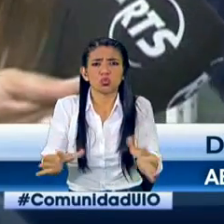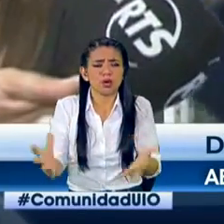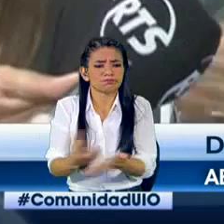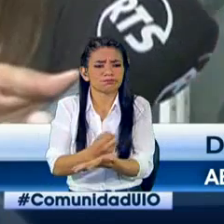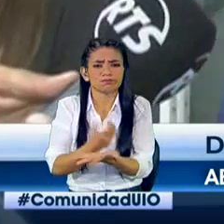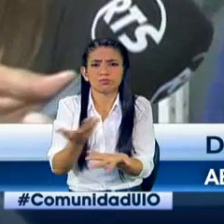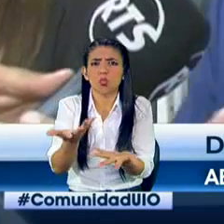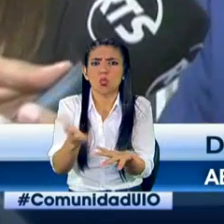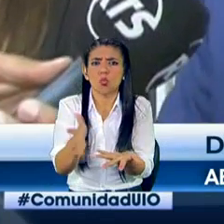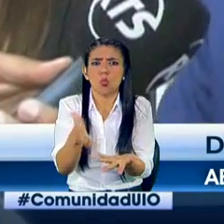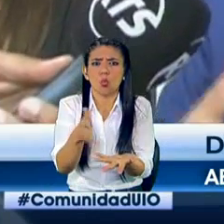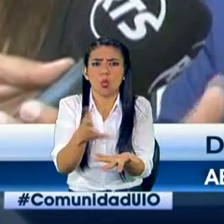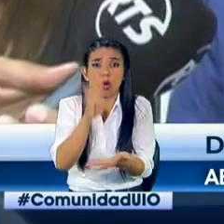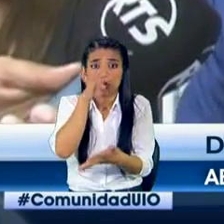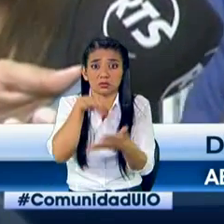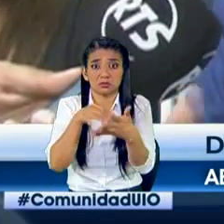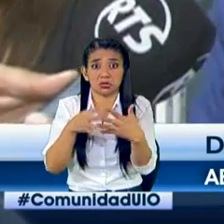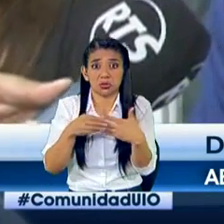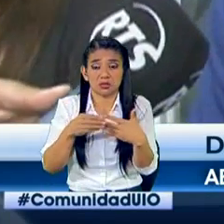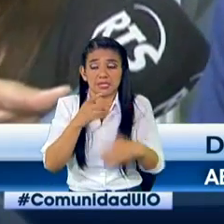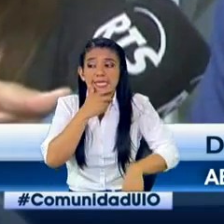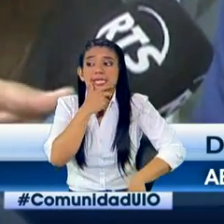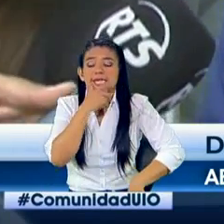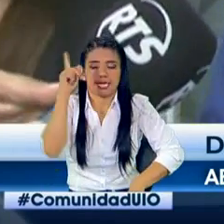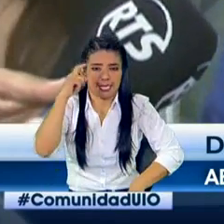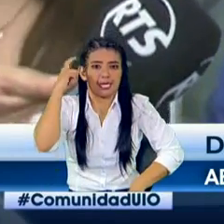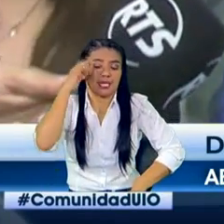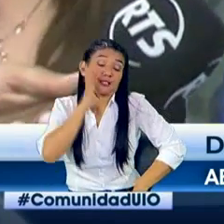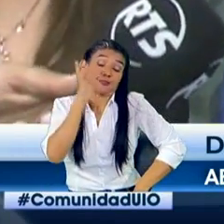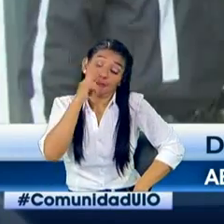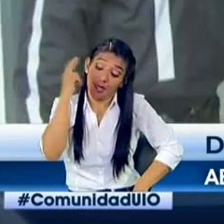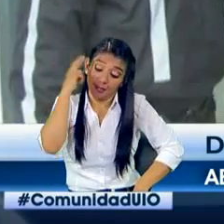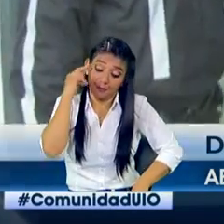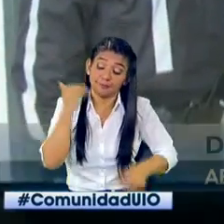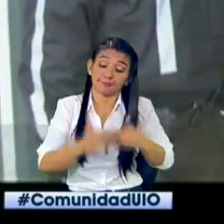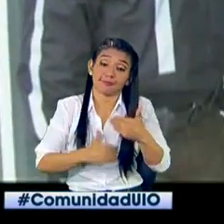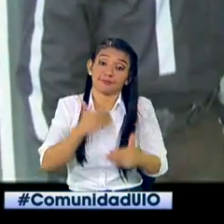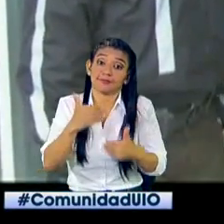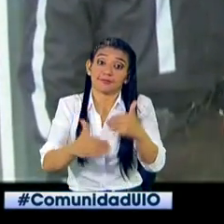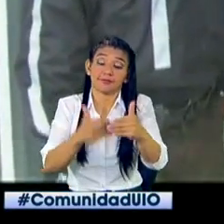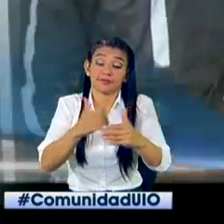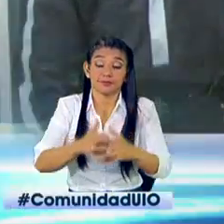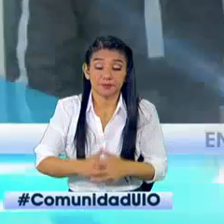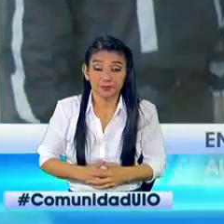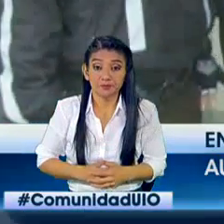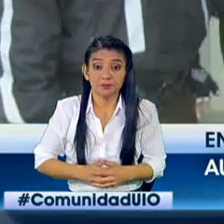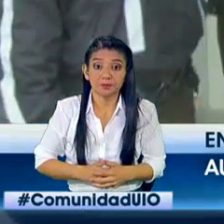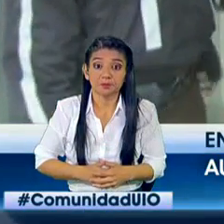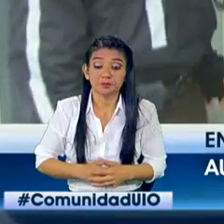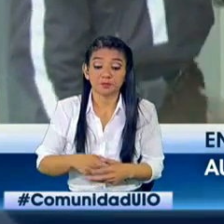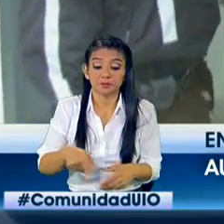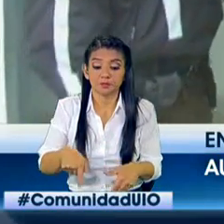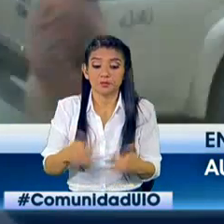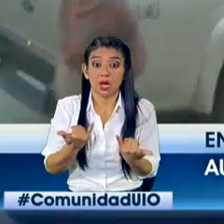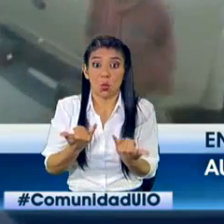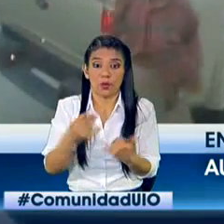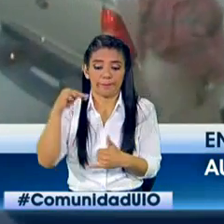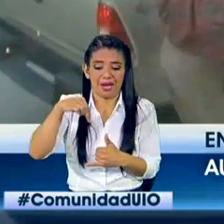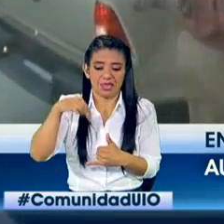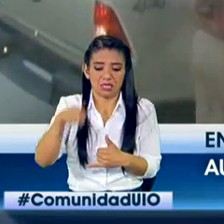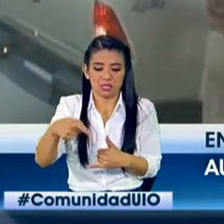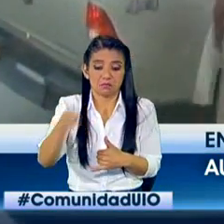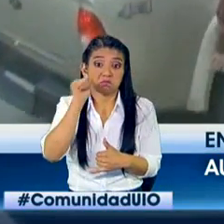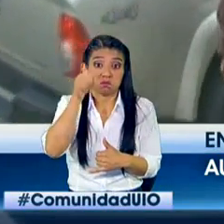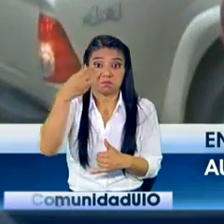quisieron rendir sus declaraciones. No faltan mucho, ya estamos, la mayoría de los testigos de fiscalía son los mismos de